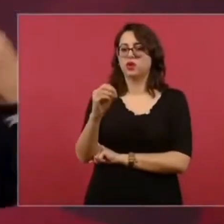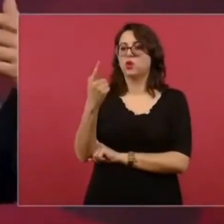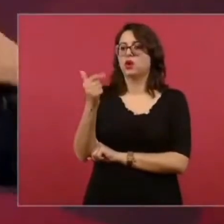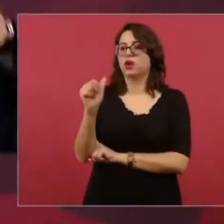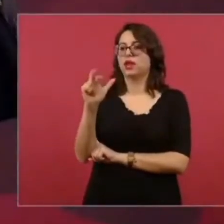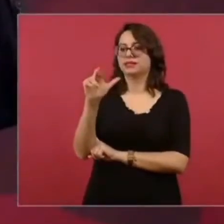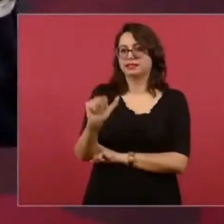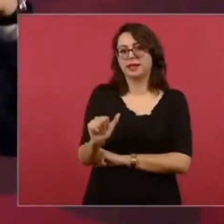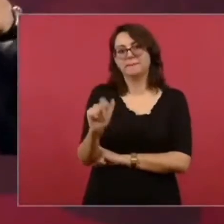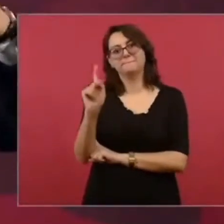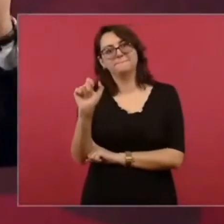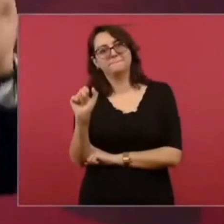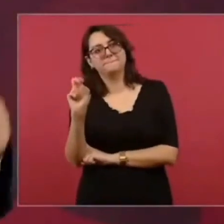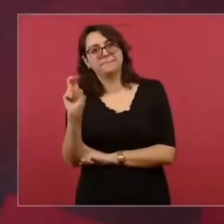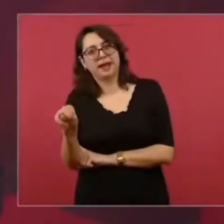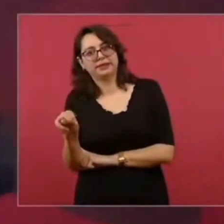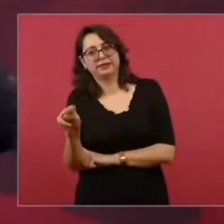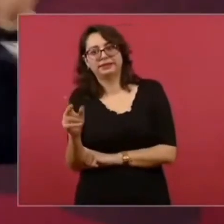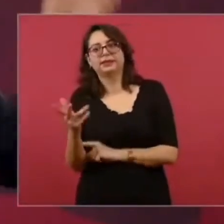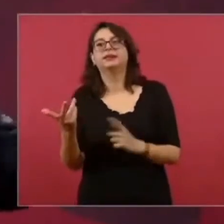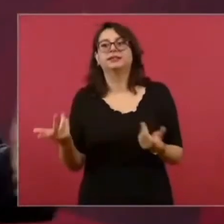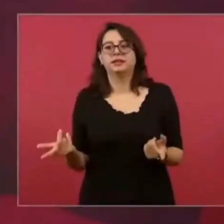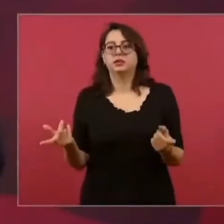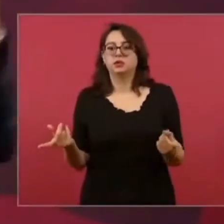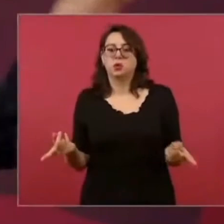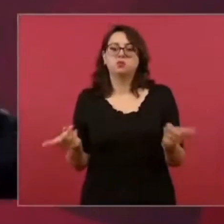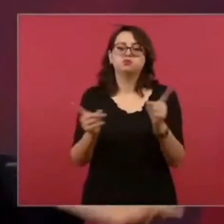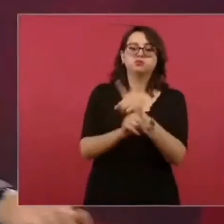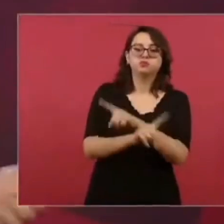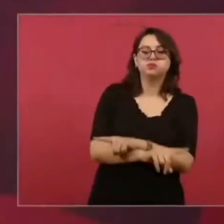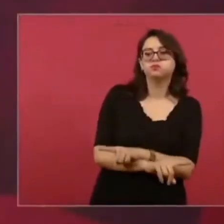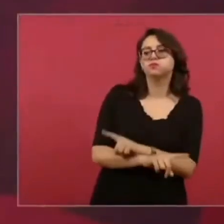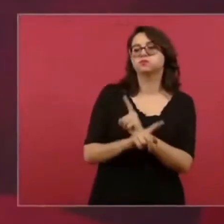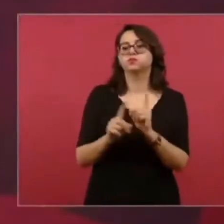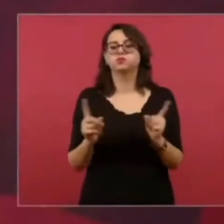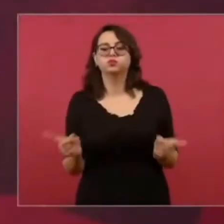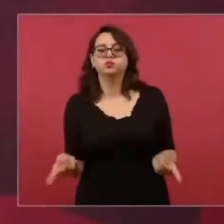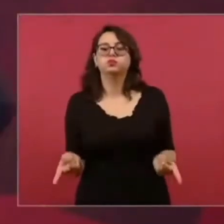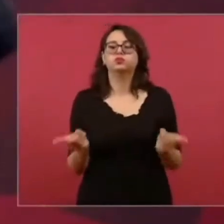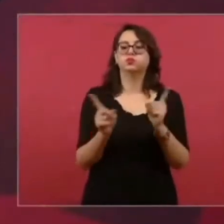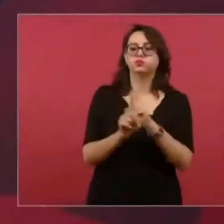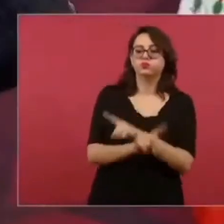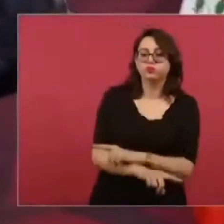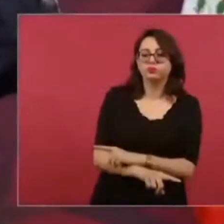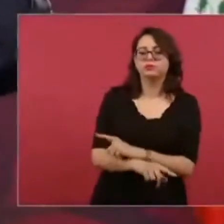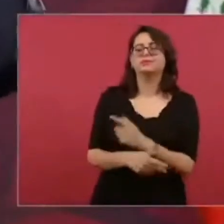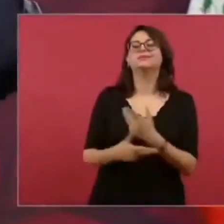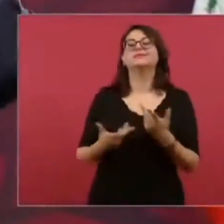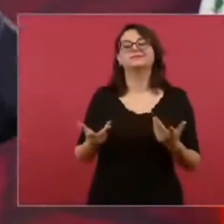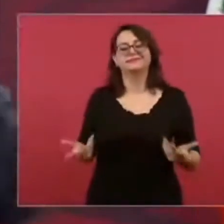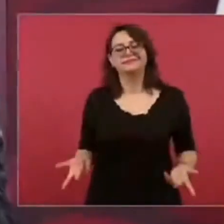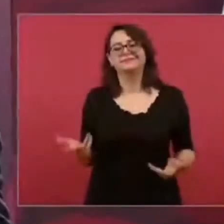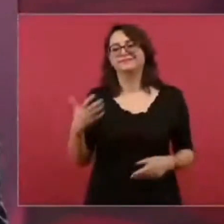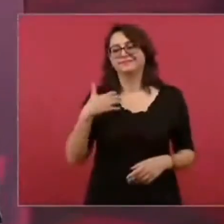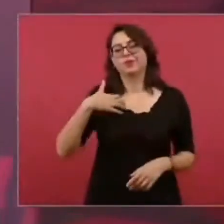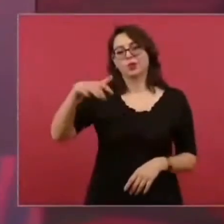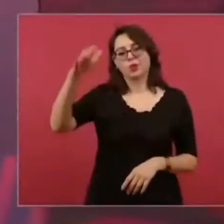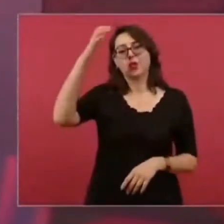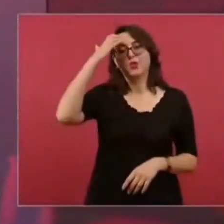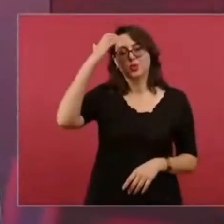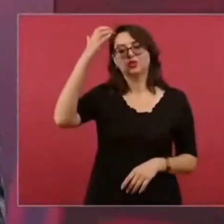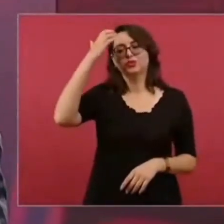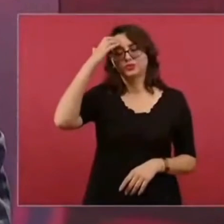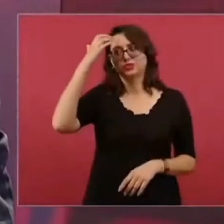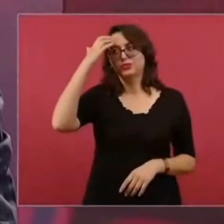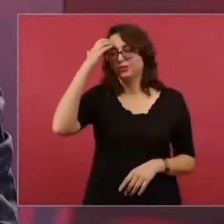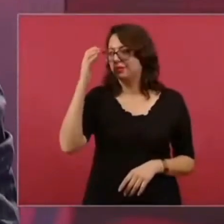Y así. Entonces yo, pues conozco eso. Hay, desde luego, honrosas excepciones.